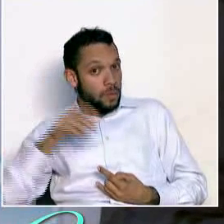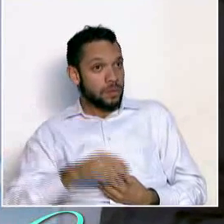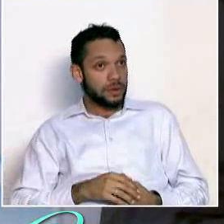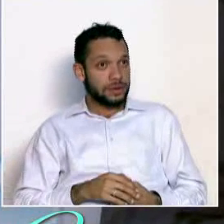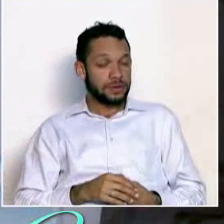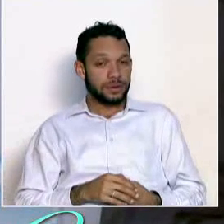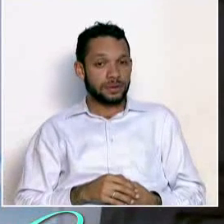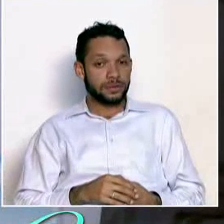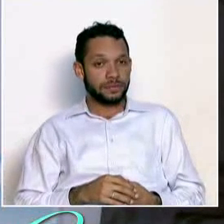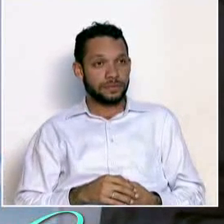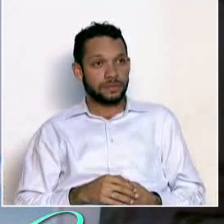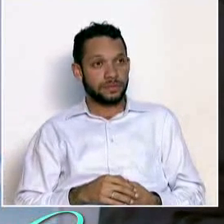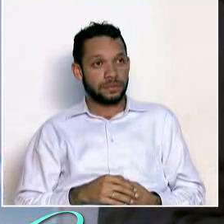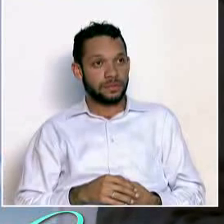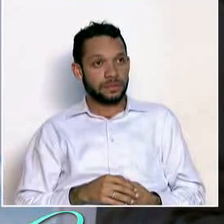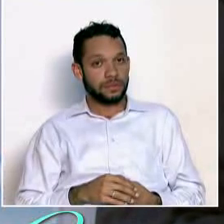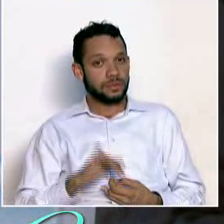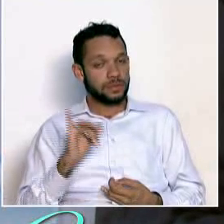Sí.